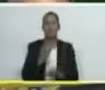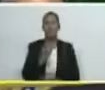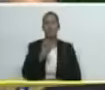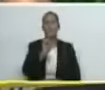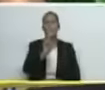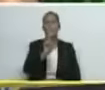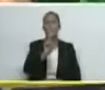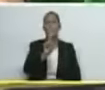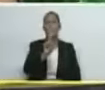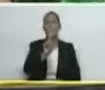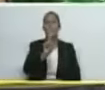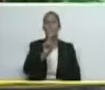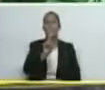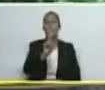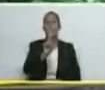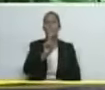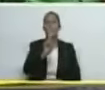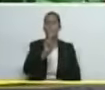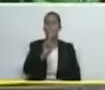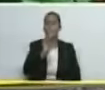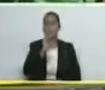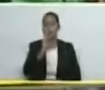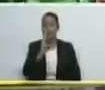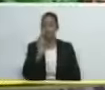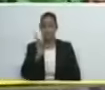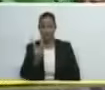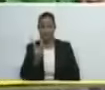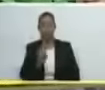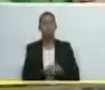Unidad Popular Venezolana, UPV,